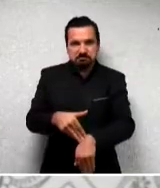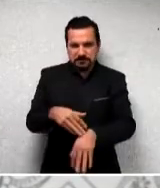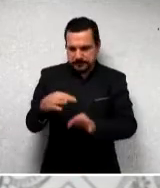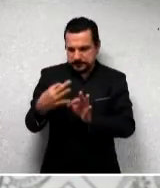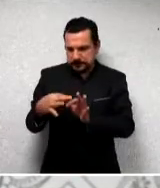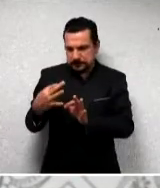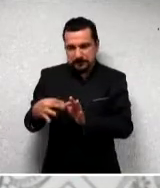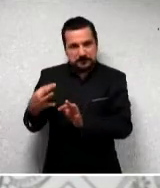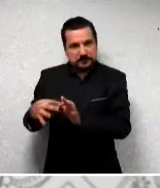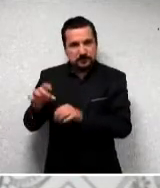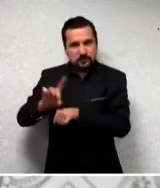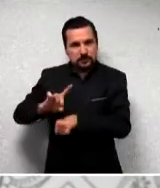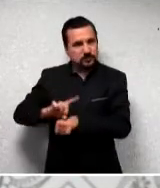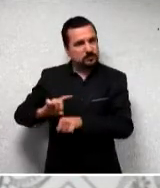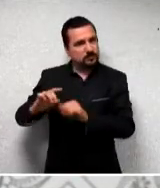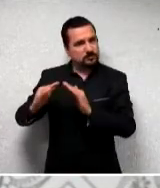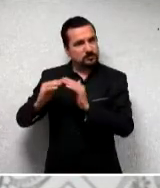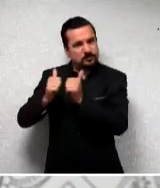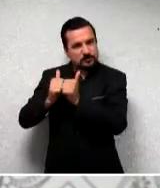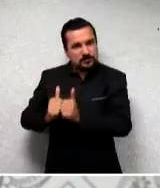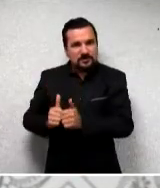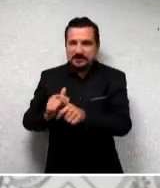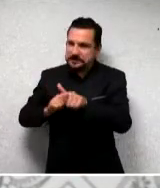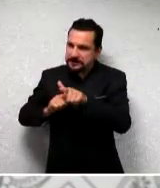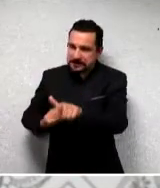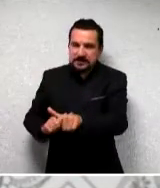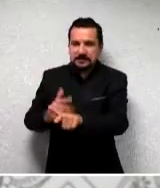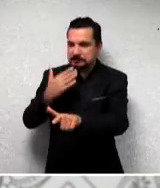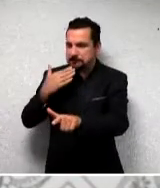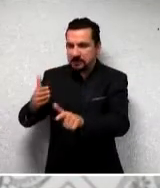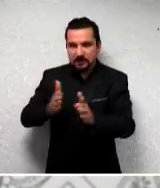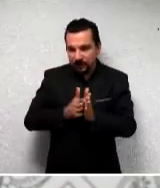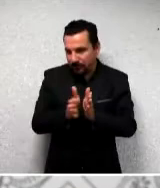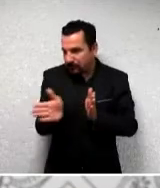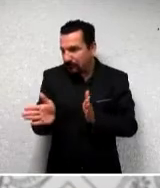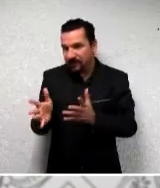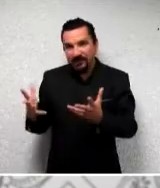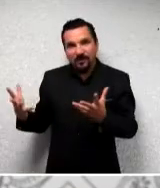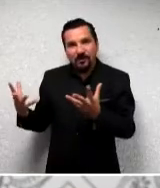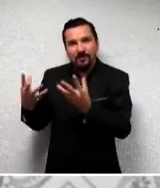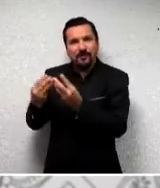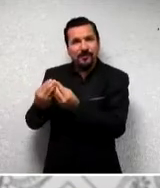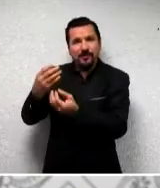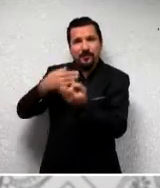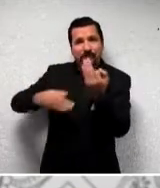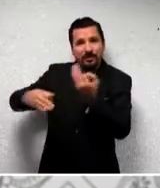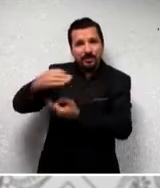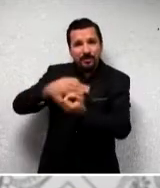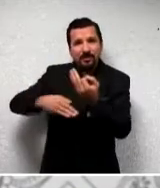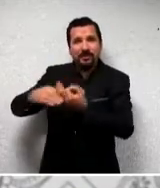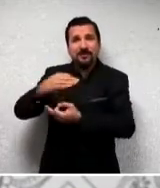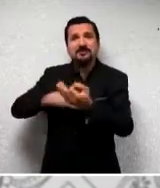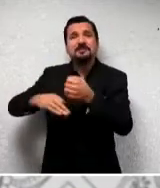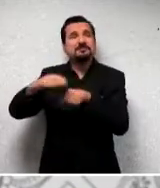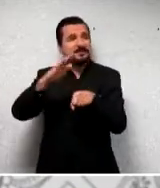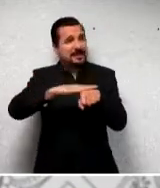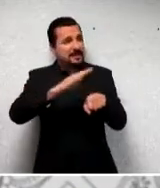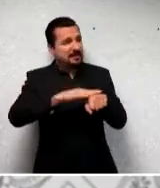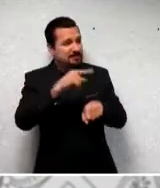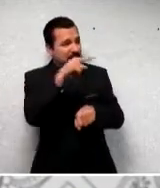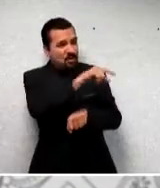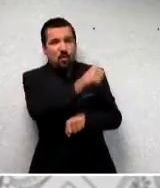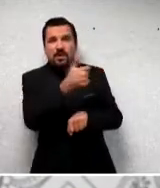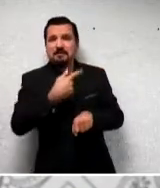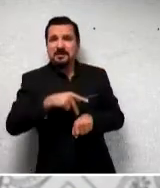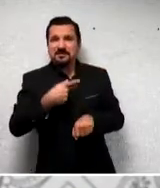letra sigamos así y entre todos llamemos a quienes no están apoyando